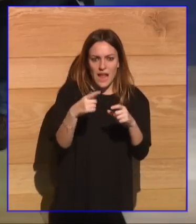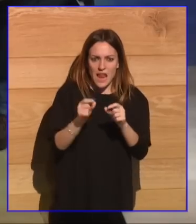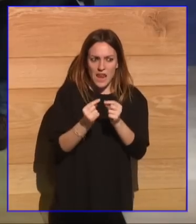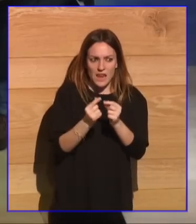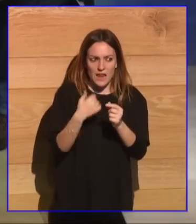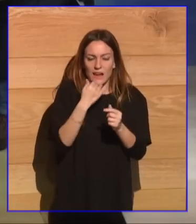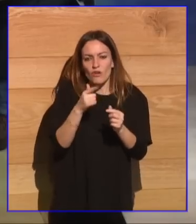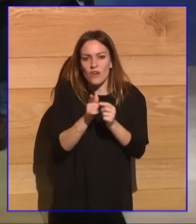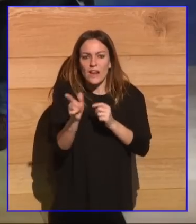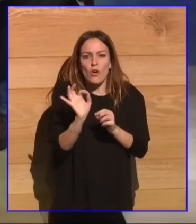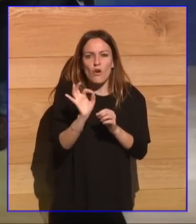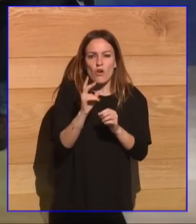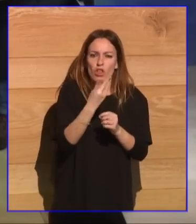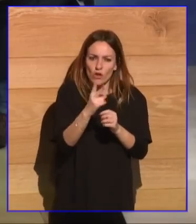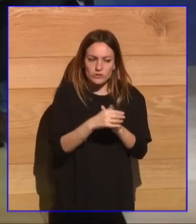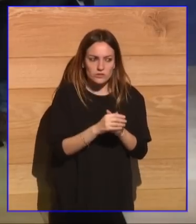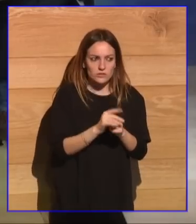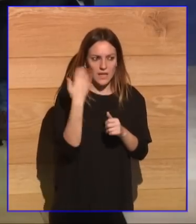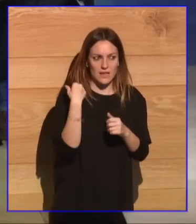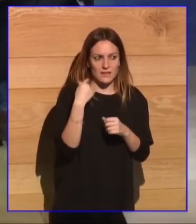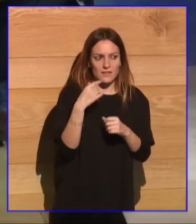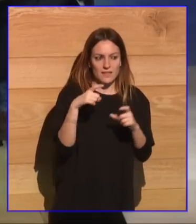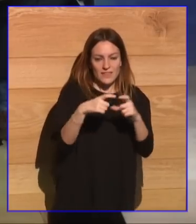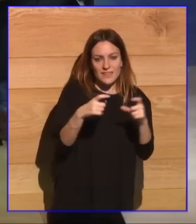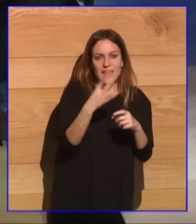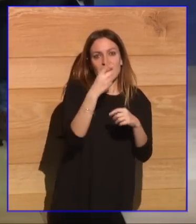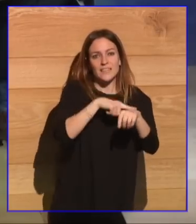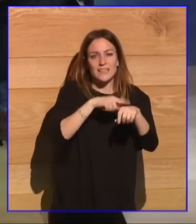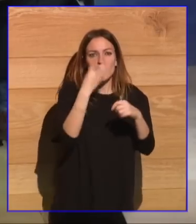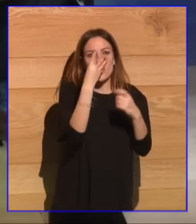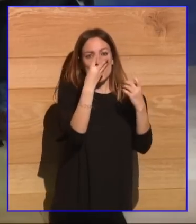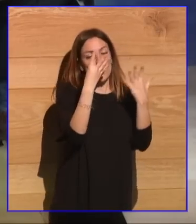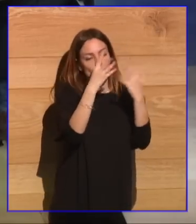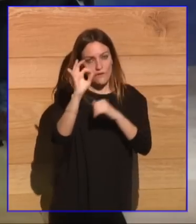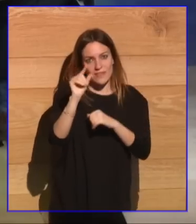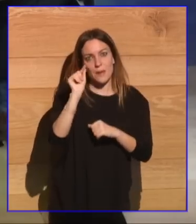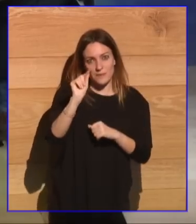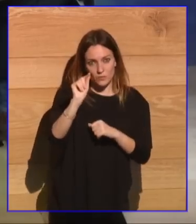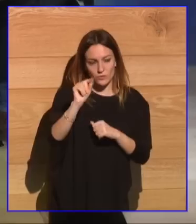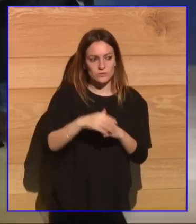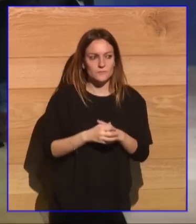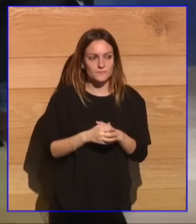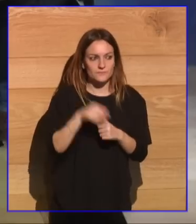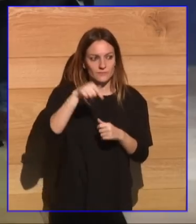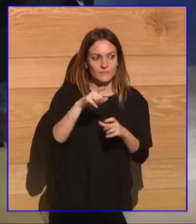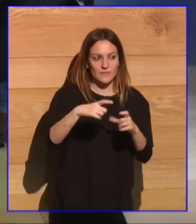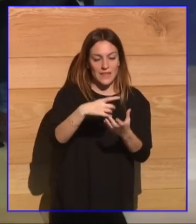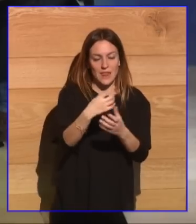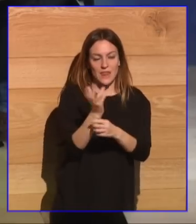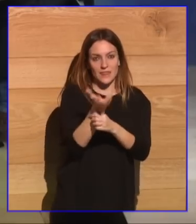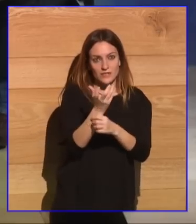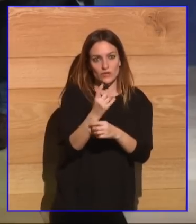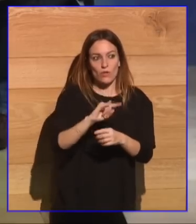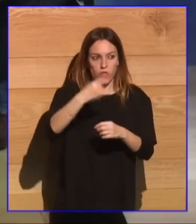cintas? era una cinta de 90. Bueno, es que estoy hablando de cosas antediluvianas, de 90 minutos, y entonces yo grababa un disco, era de The Wall, era un disco doble, y grababa un disco por cada.